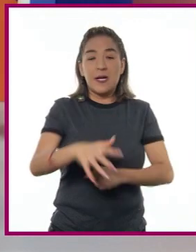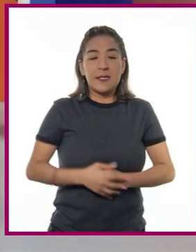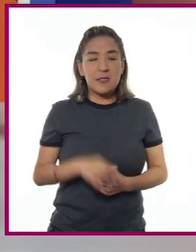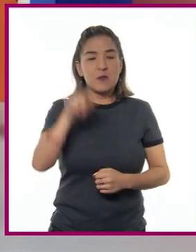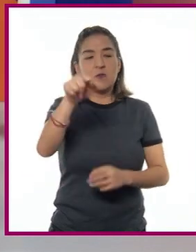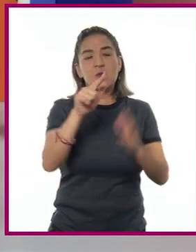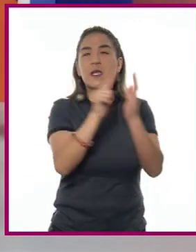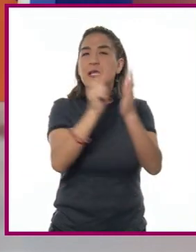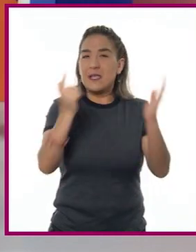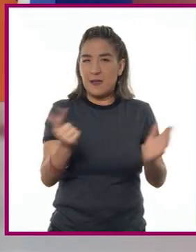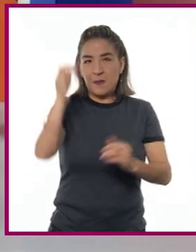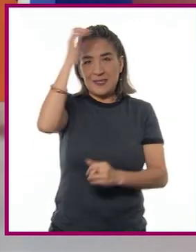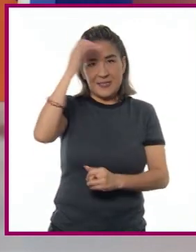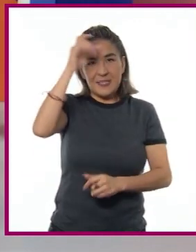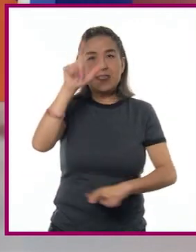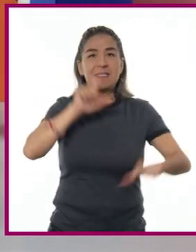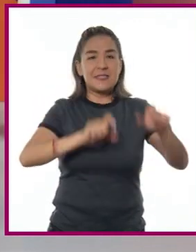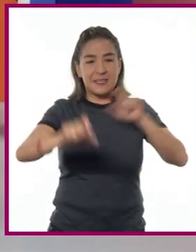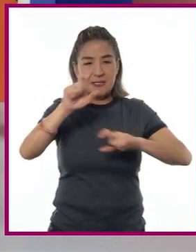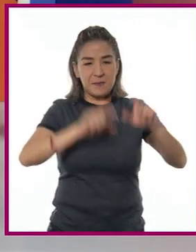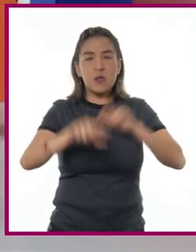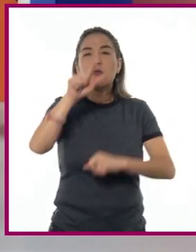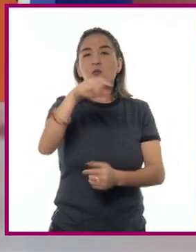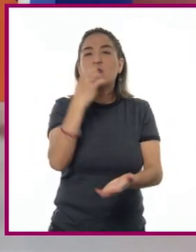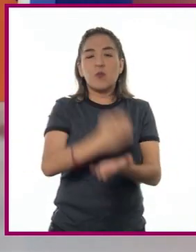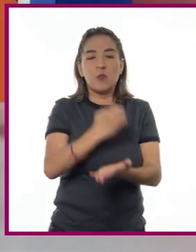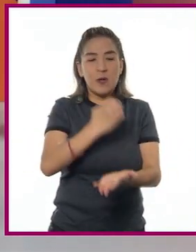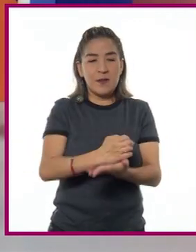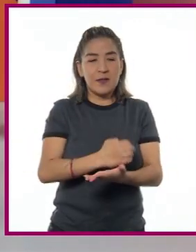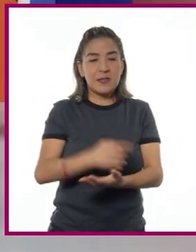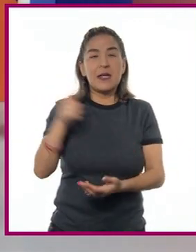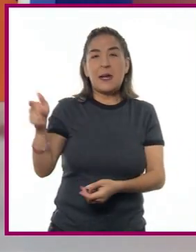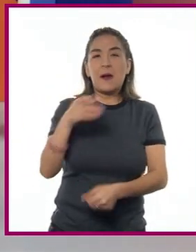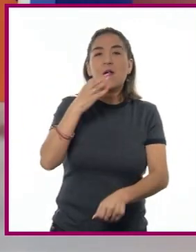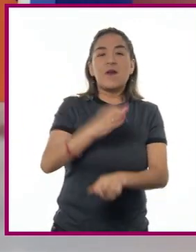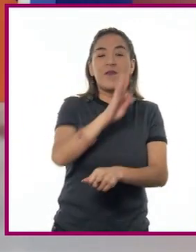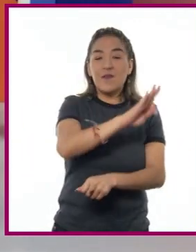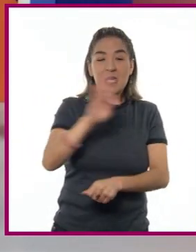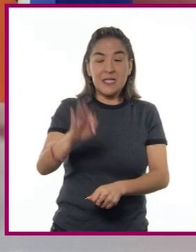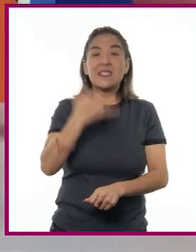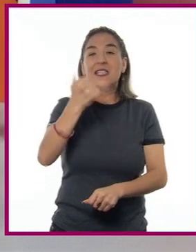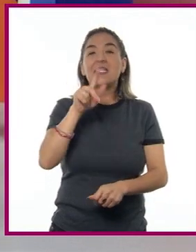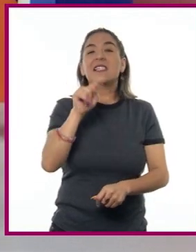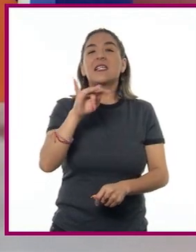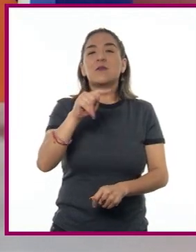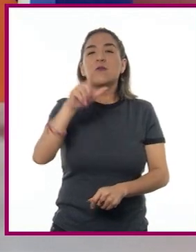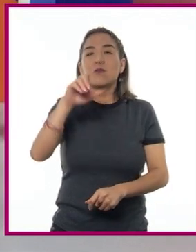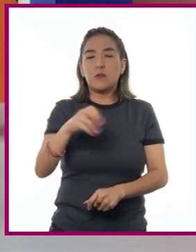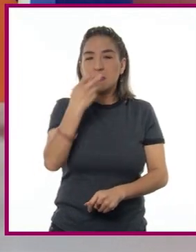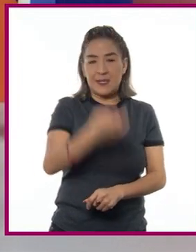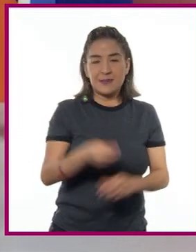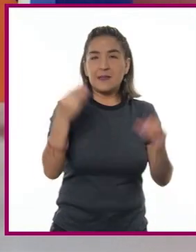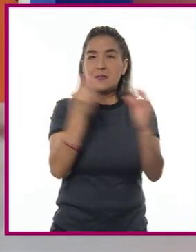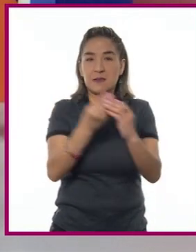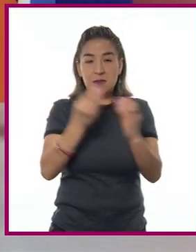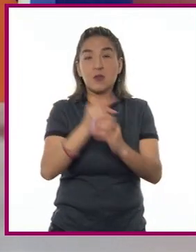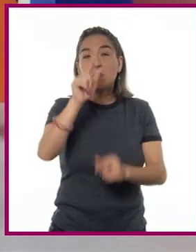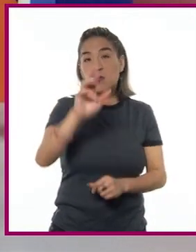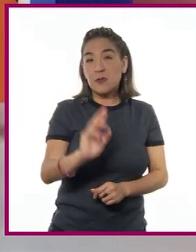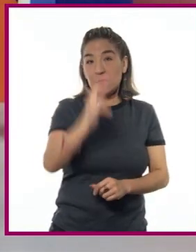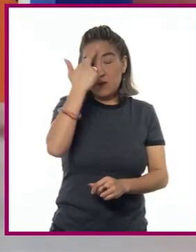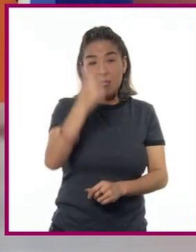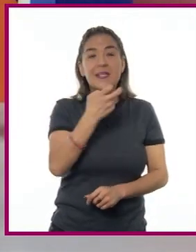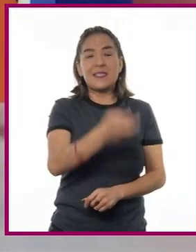libro de texto de Ciencias Química, su cuaderno de notas de la asignatura con la fecha y el título de nuestra sesión. Recuerden que es